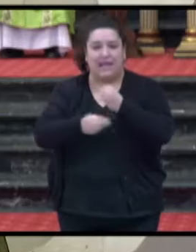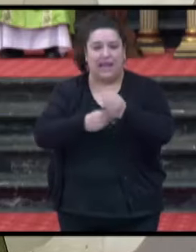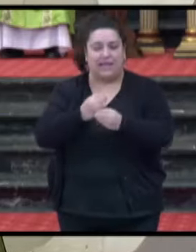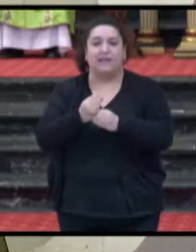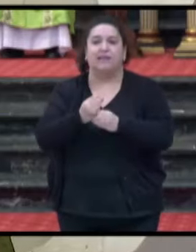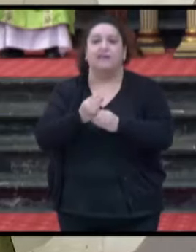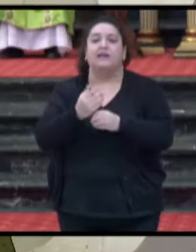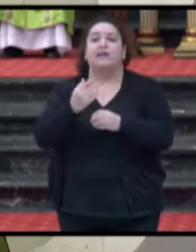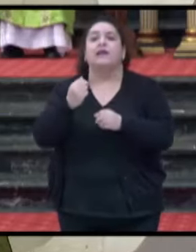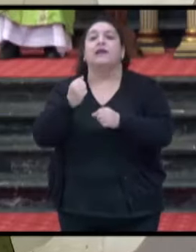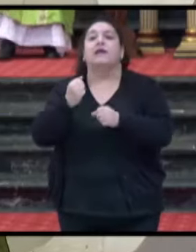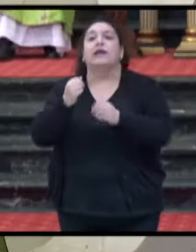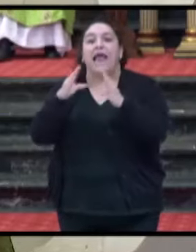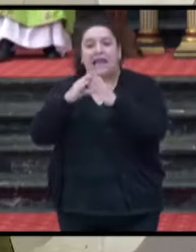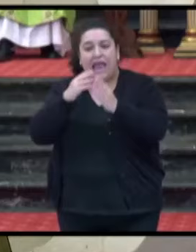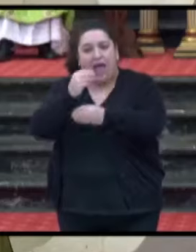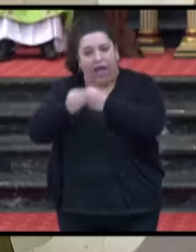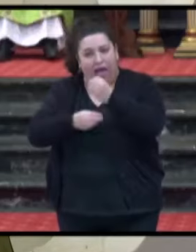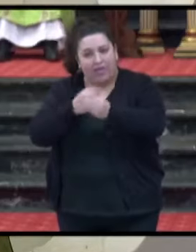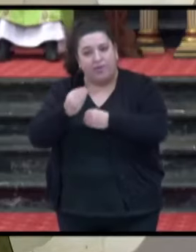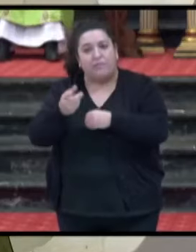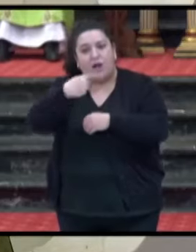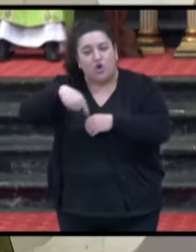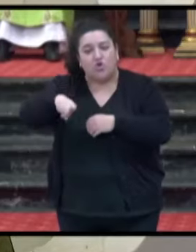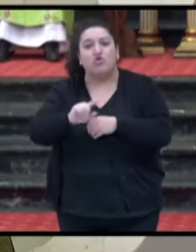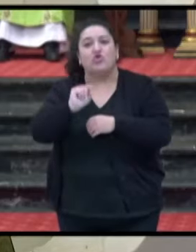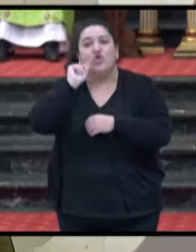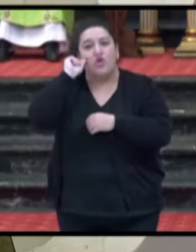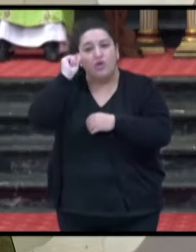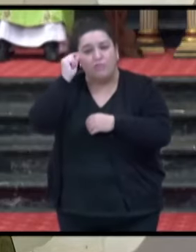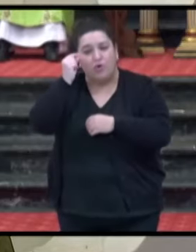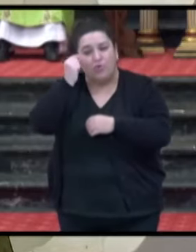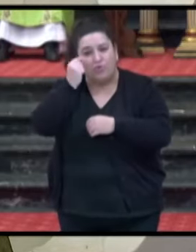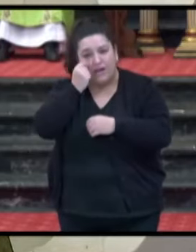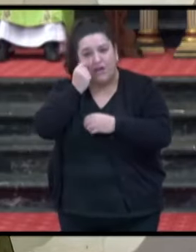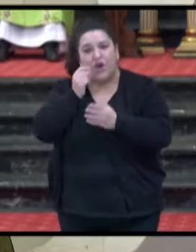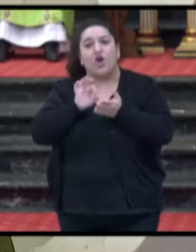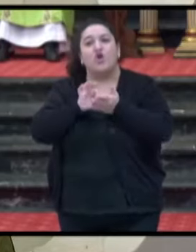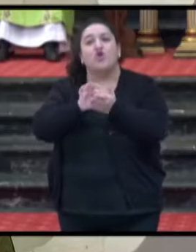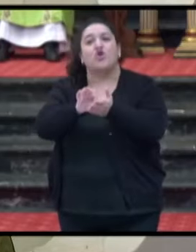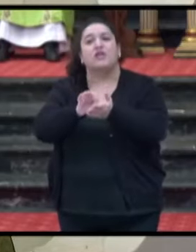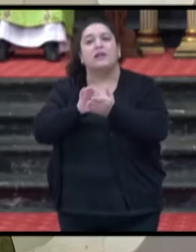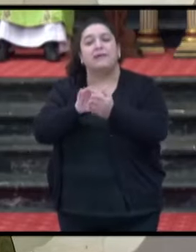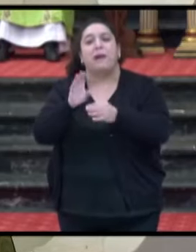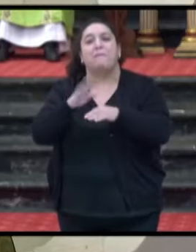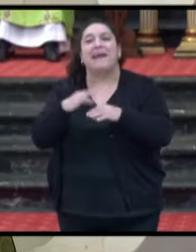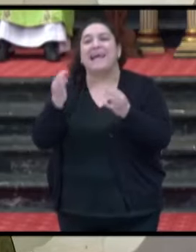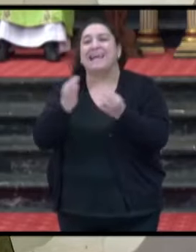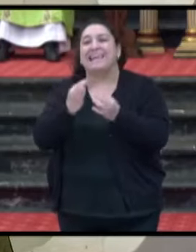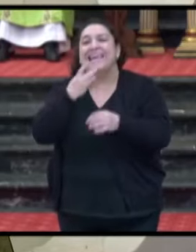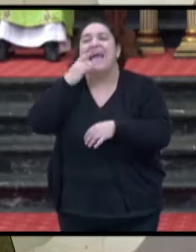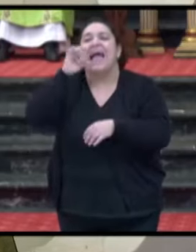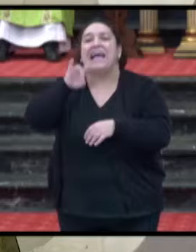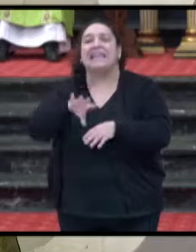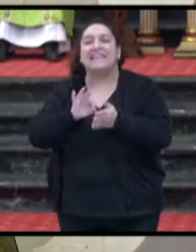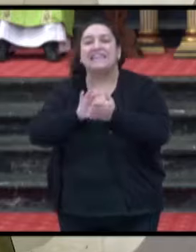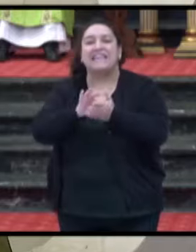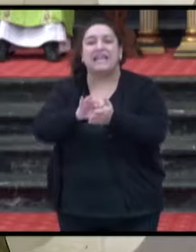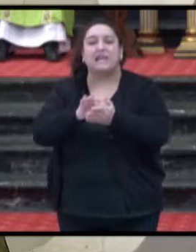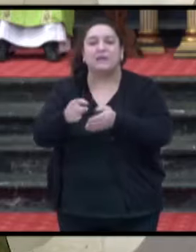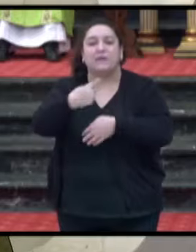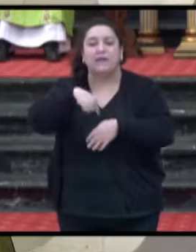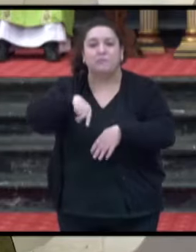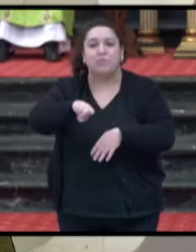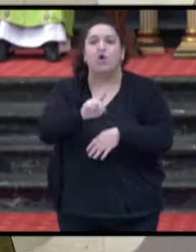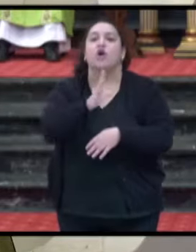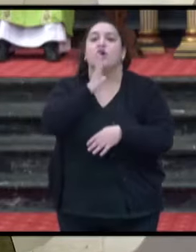oración para darnos cuenta de quién nos envía y a qué nos envía a quién servimos Y por